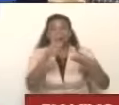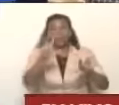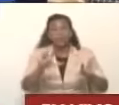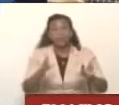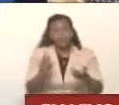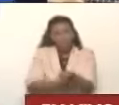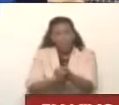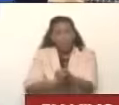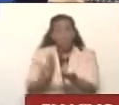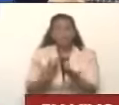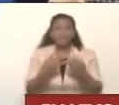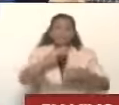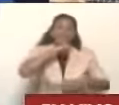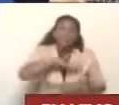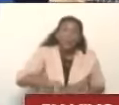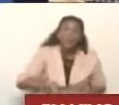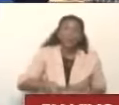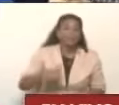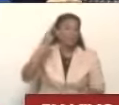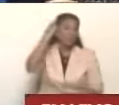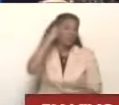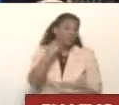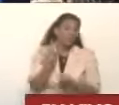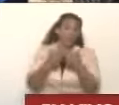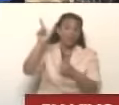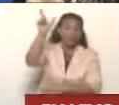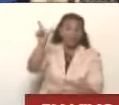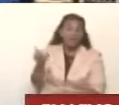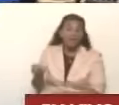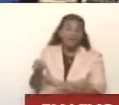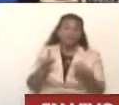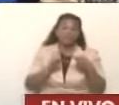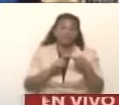Nosotros tenemos los valores históricos de Simón Bolívar.